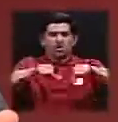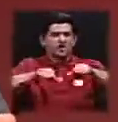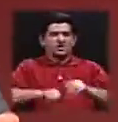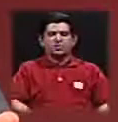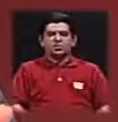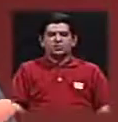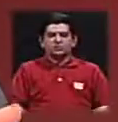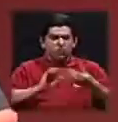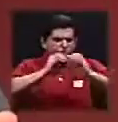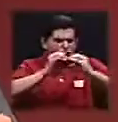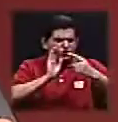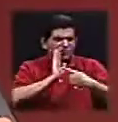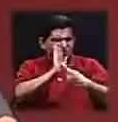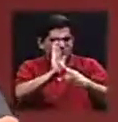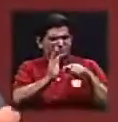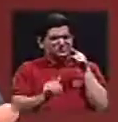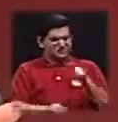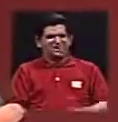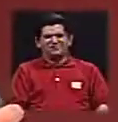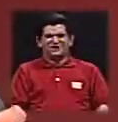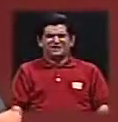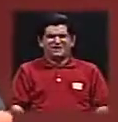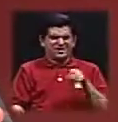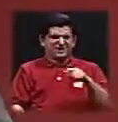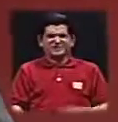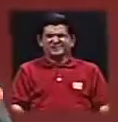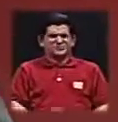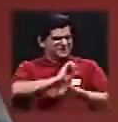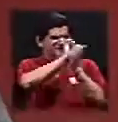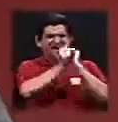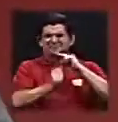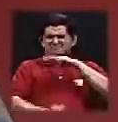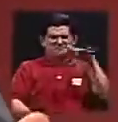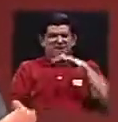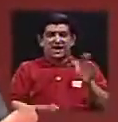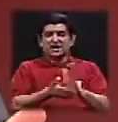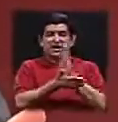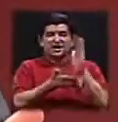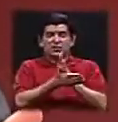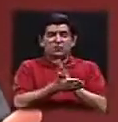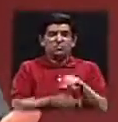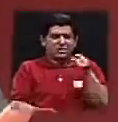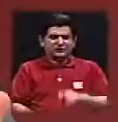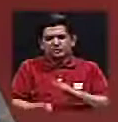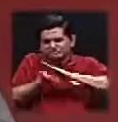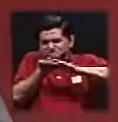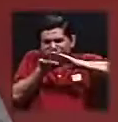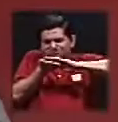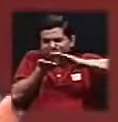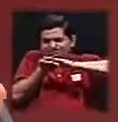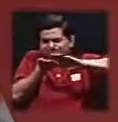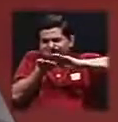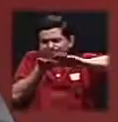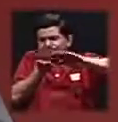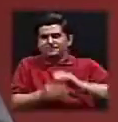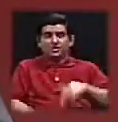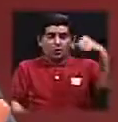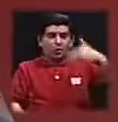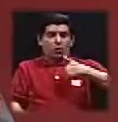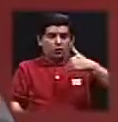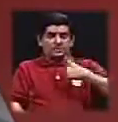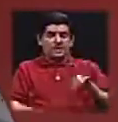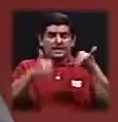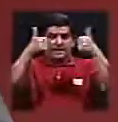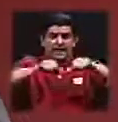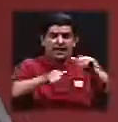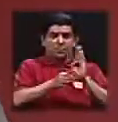que manejaban eran datos que de alguna manera estaban distorsionando la realidad, y esos documentos fueron pues depurados, podemos decir, ¿verdad? Lo que hoy en día tenemos como el